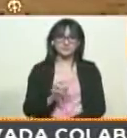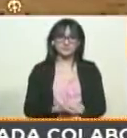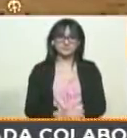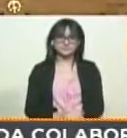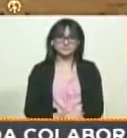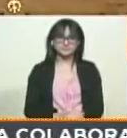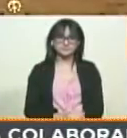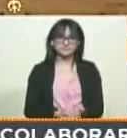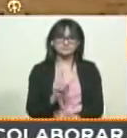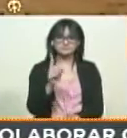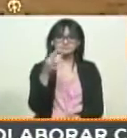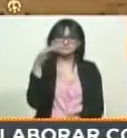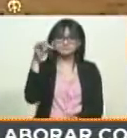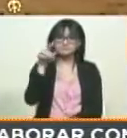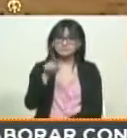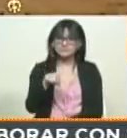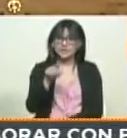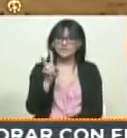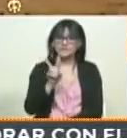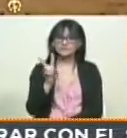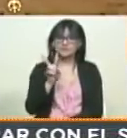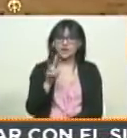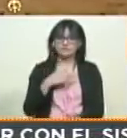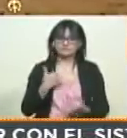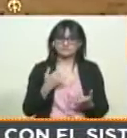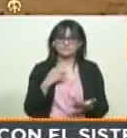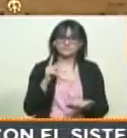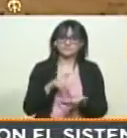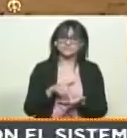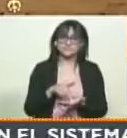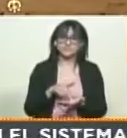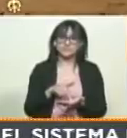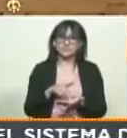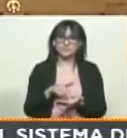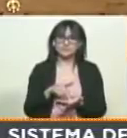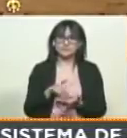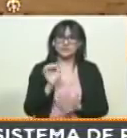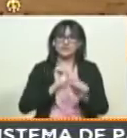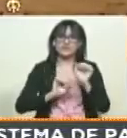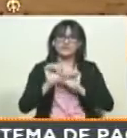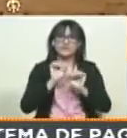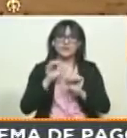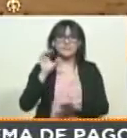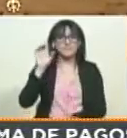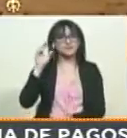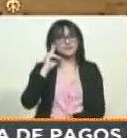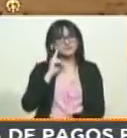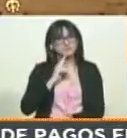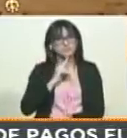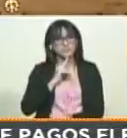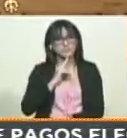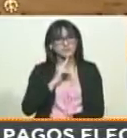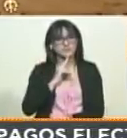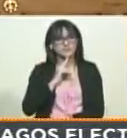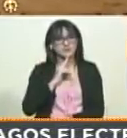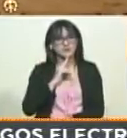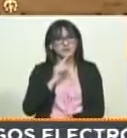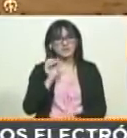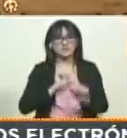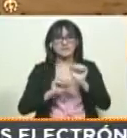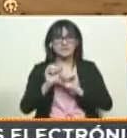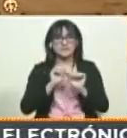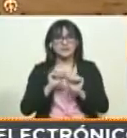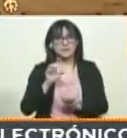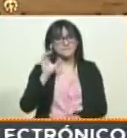Es el primer venezolano en decir, aquí estoy, cuando se trata de defender a la patria de Simón Bolívar, a la patria